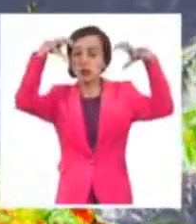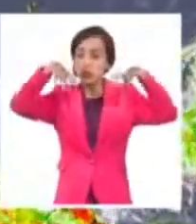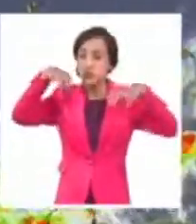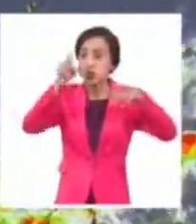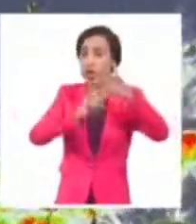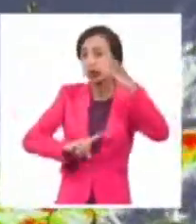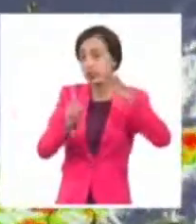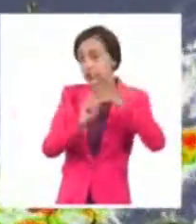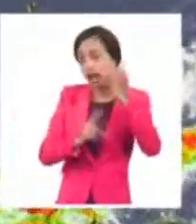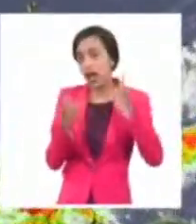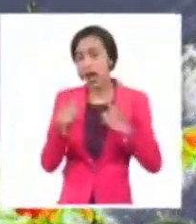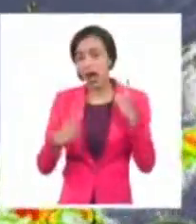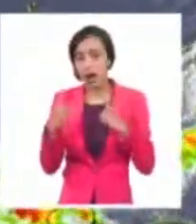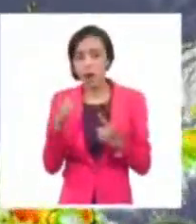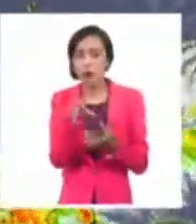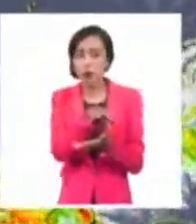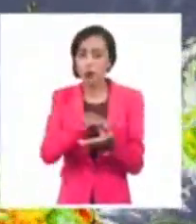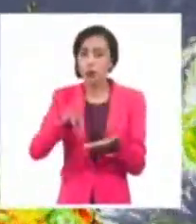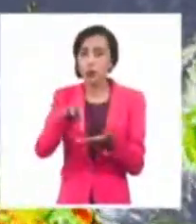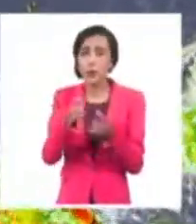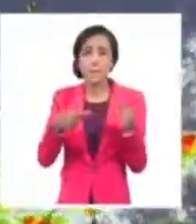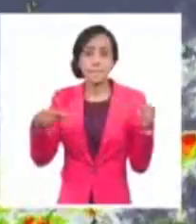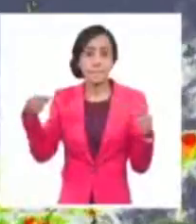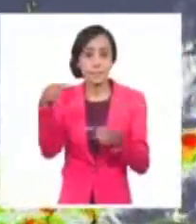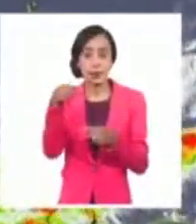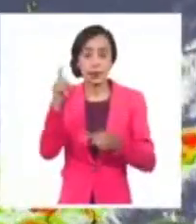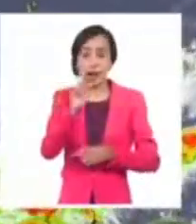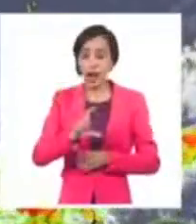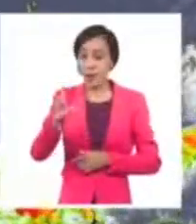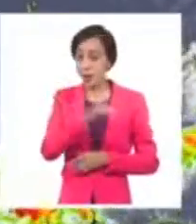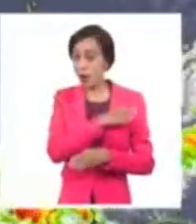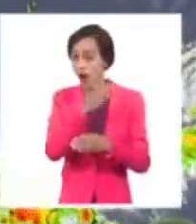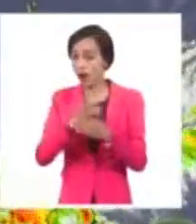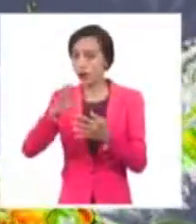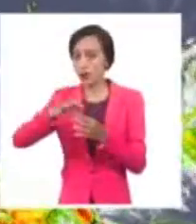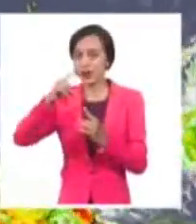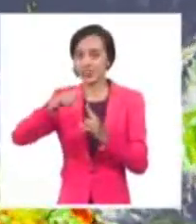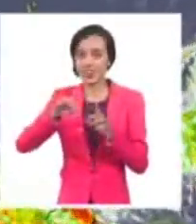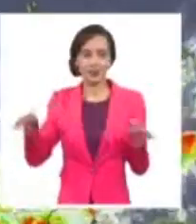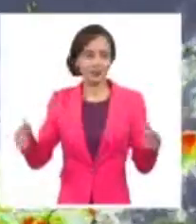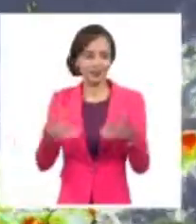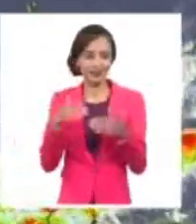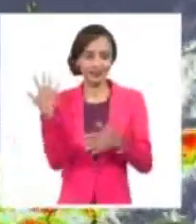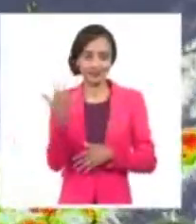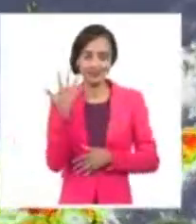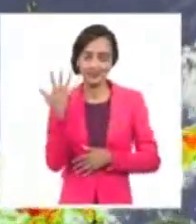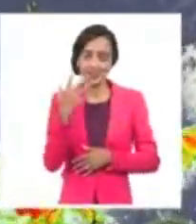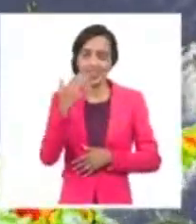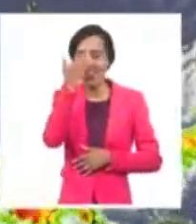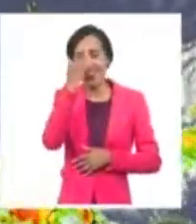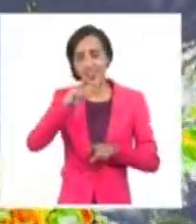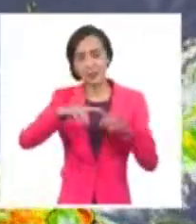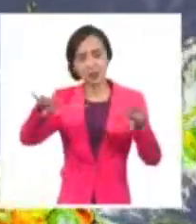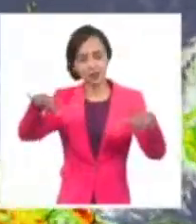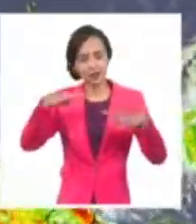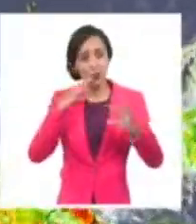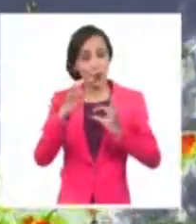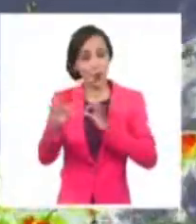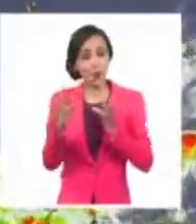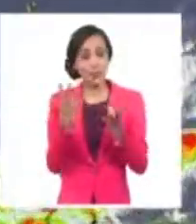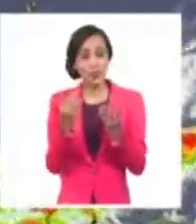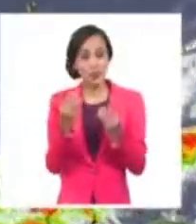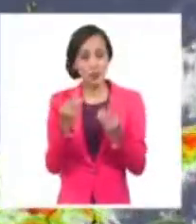y algunas tormentas eléctricas sobre todo desde camagüey hasta guantánamo hasta aquí el tiempo gracias por la compañía cuídese mucho